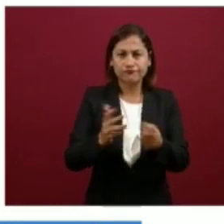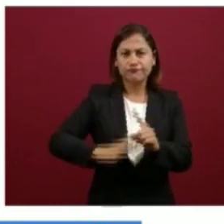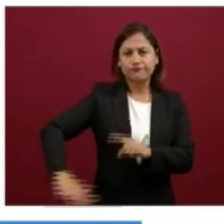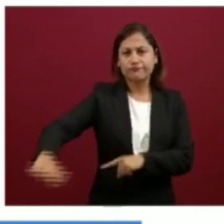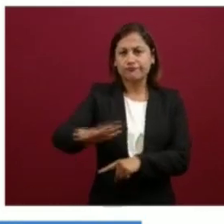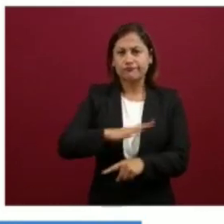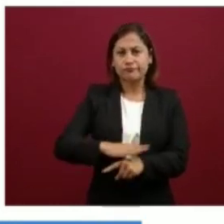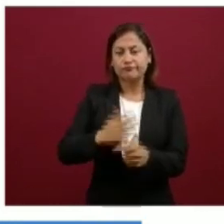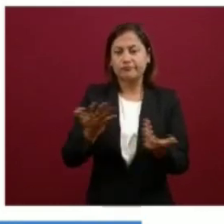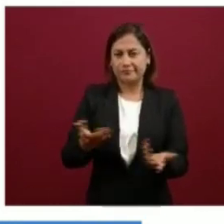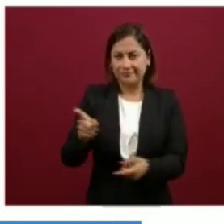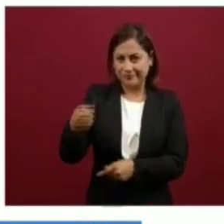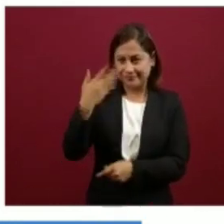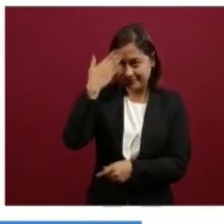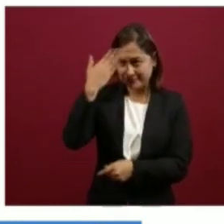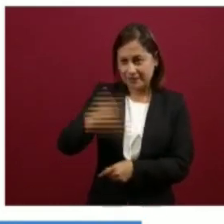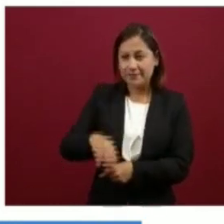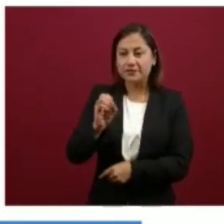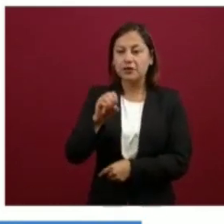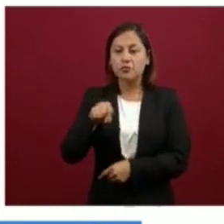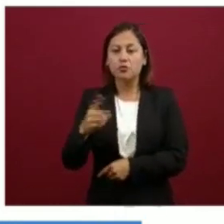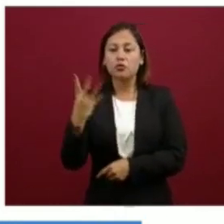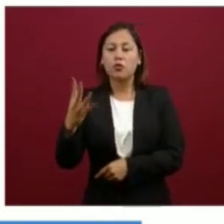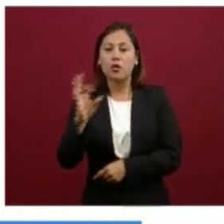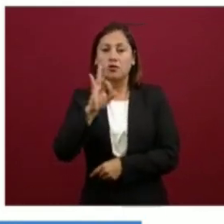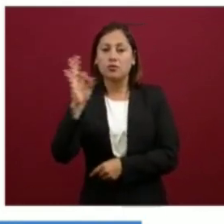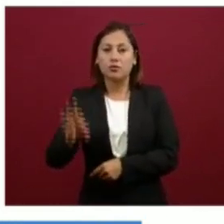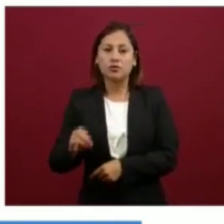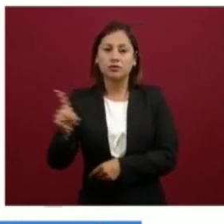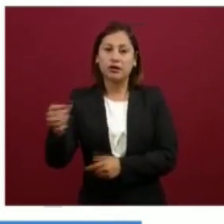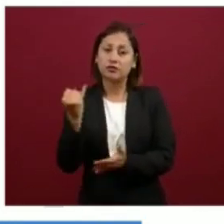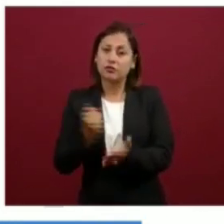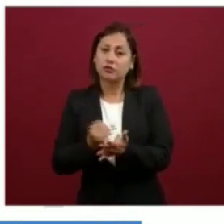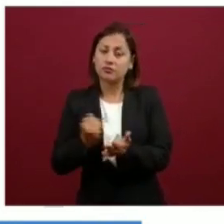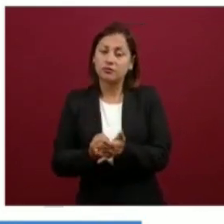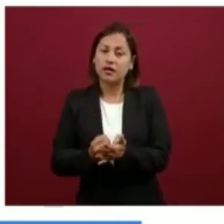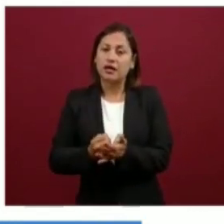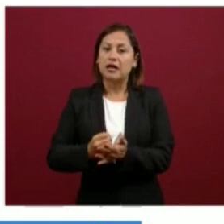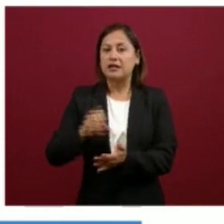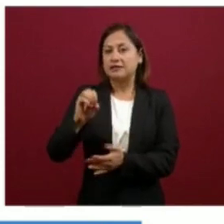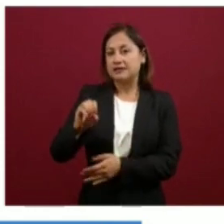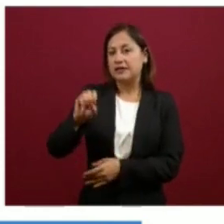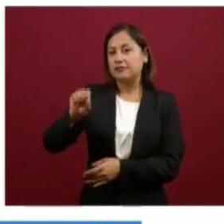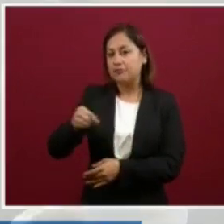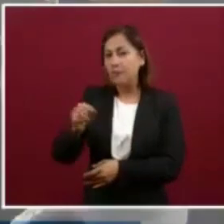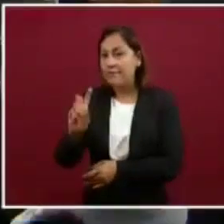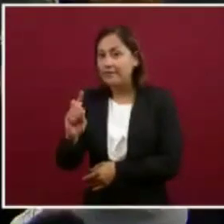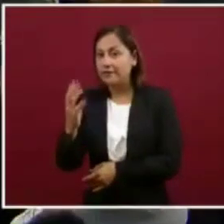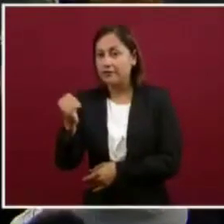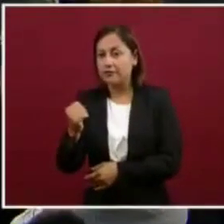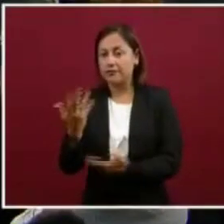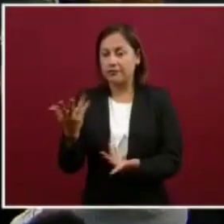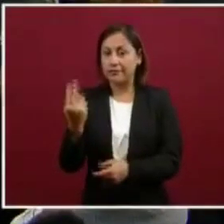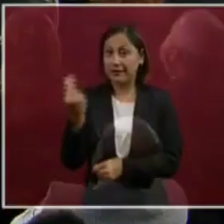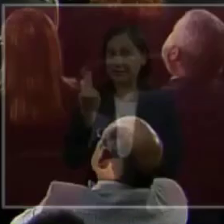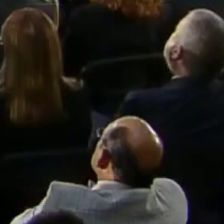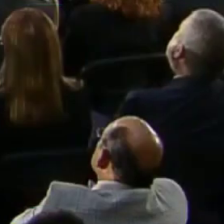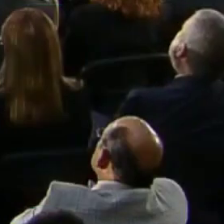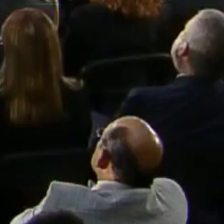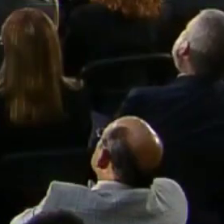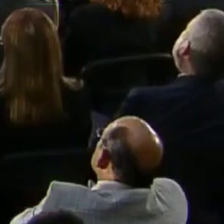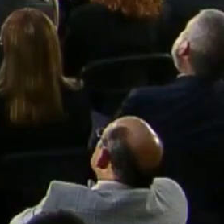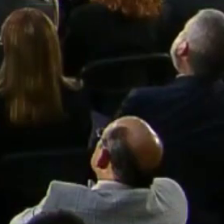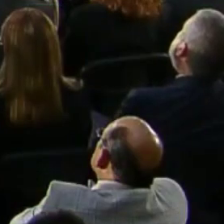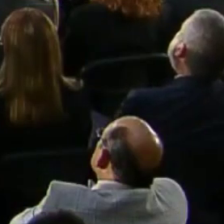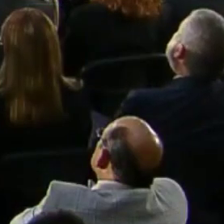cuestan 0,4% del PIB. La renuncia fiscal es 0,39%. Hay que evaluarla, porque hay cosas